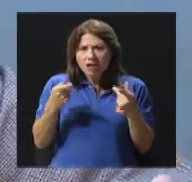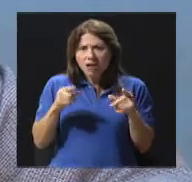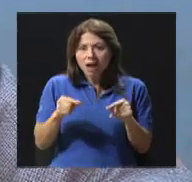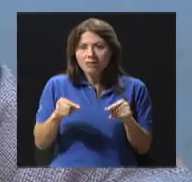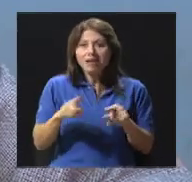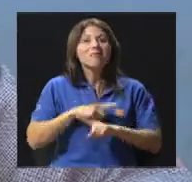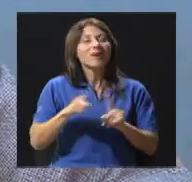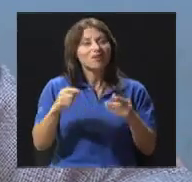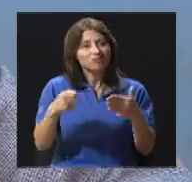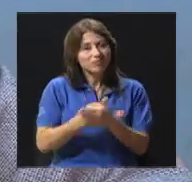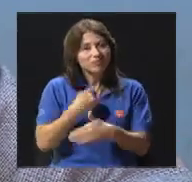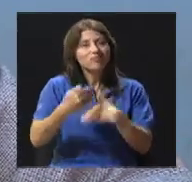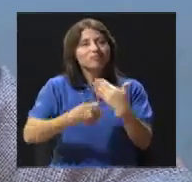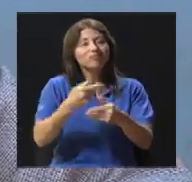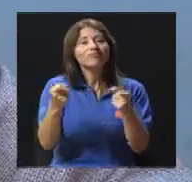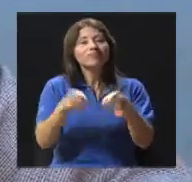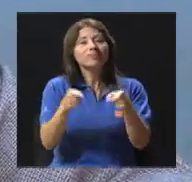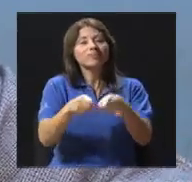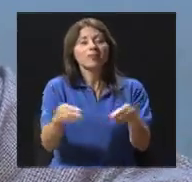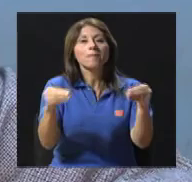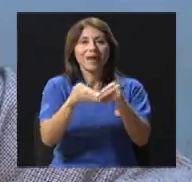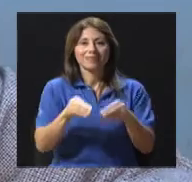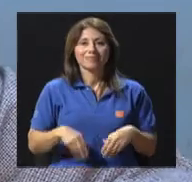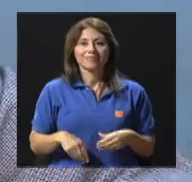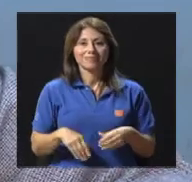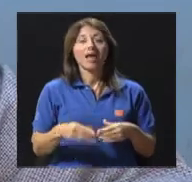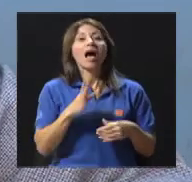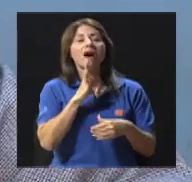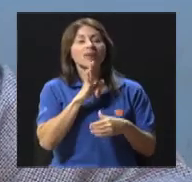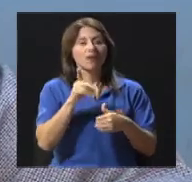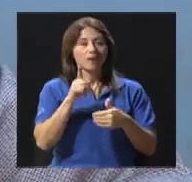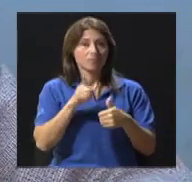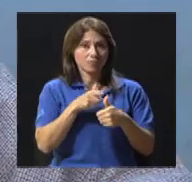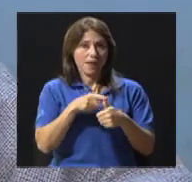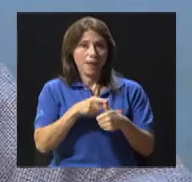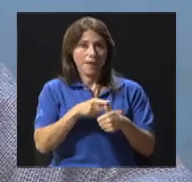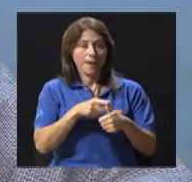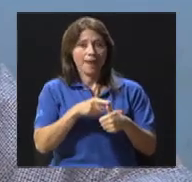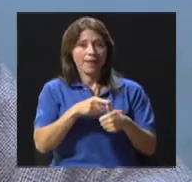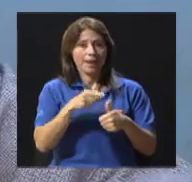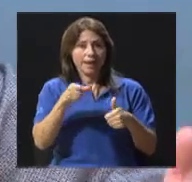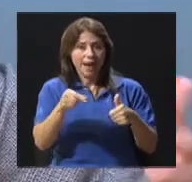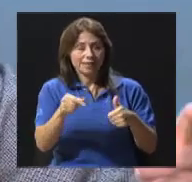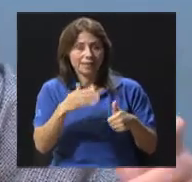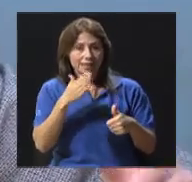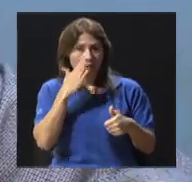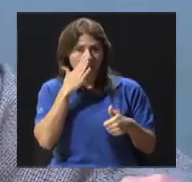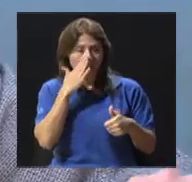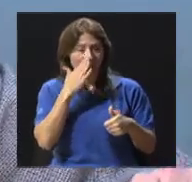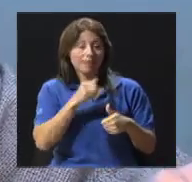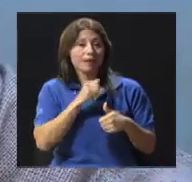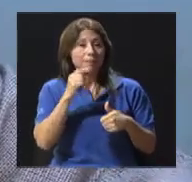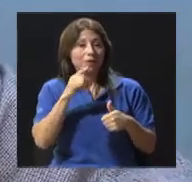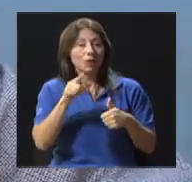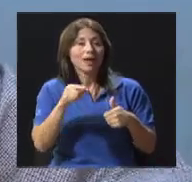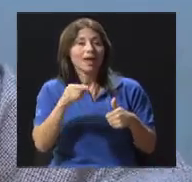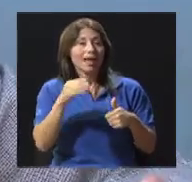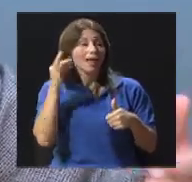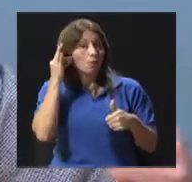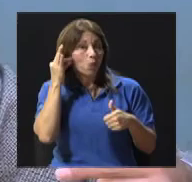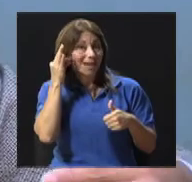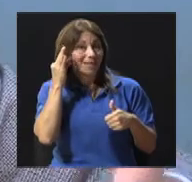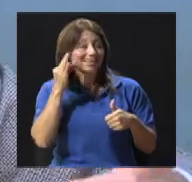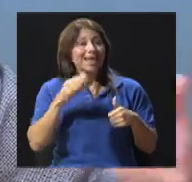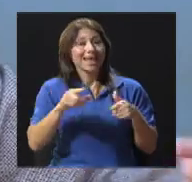están apareciendo cada vez más casos nuevos en el país. Les hablaba de cáncer de mama en las mujeres, que es sumamente importante. Muy interesante, cáncer de cuello uterino,